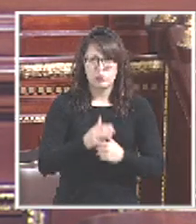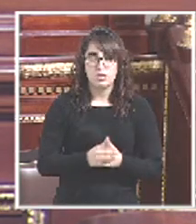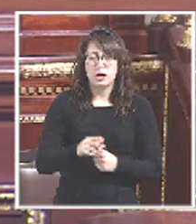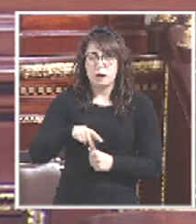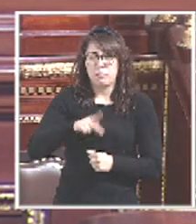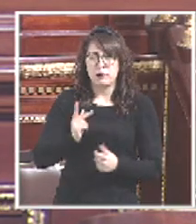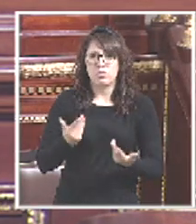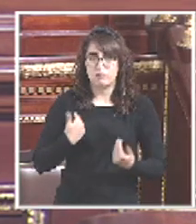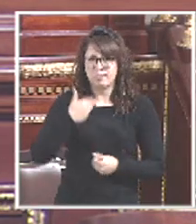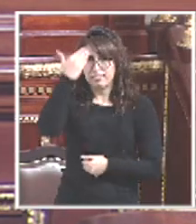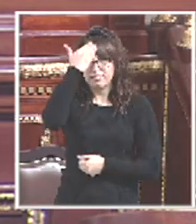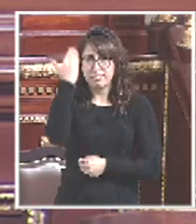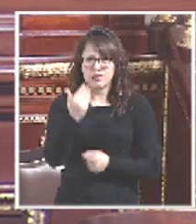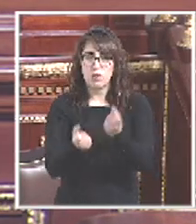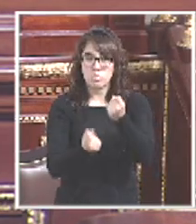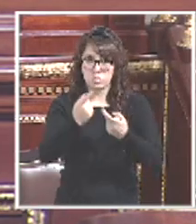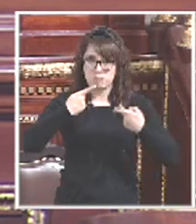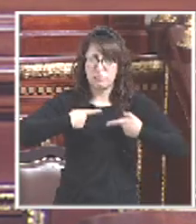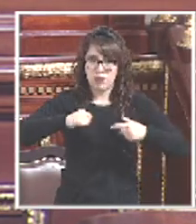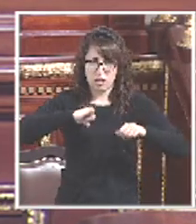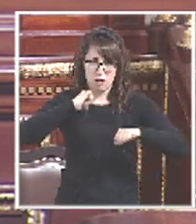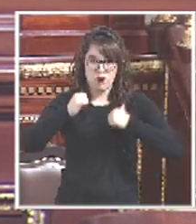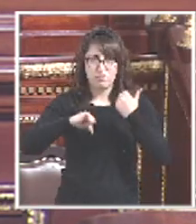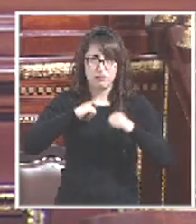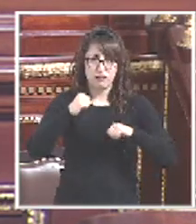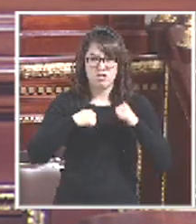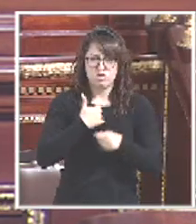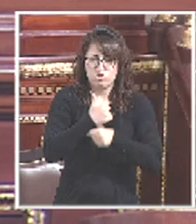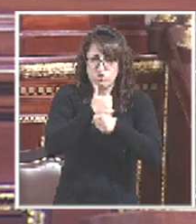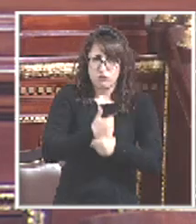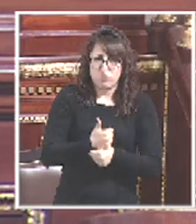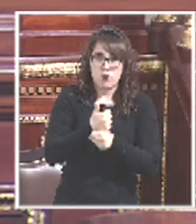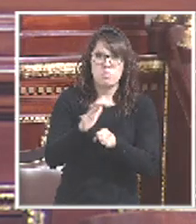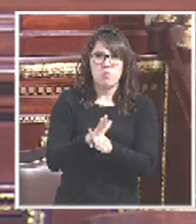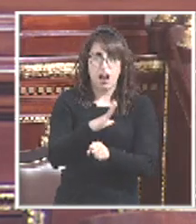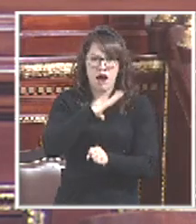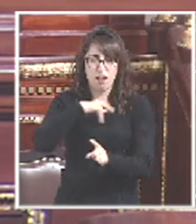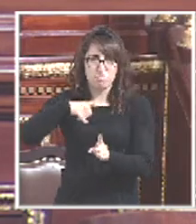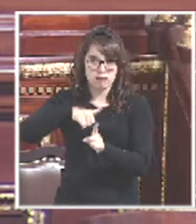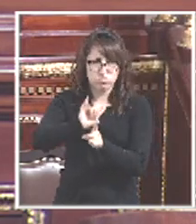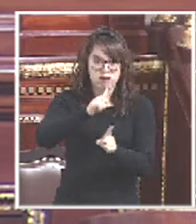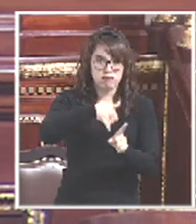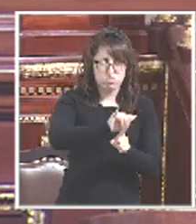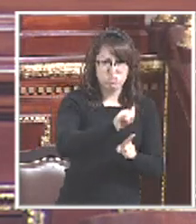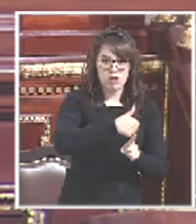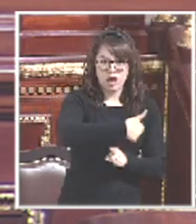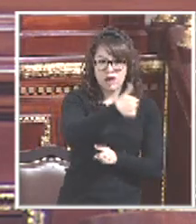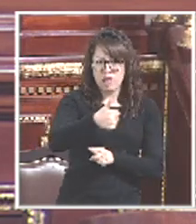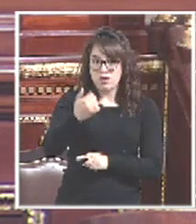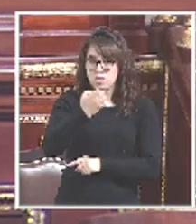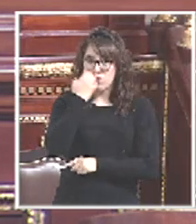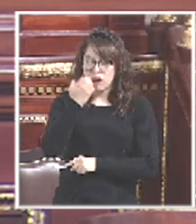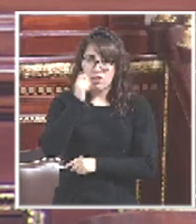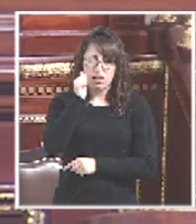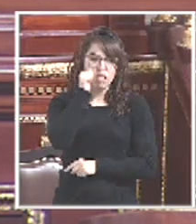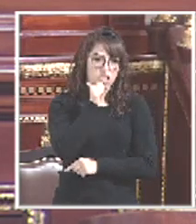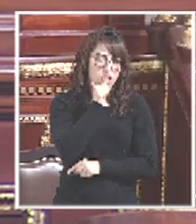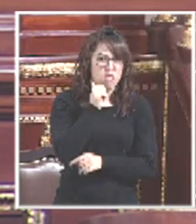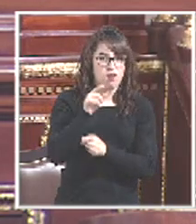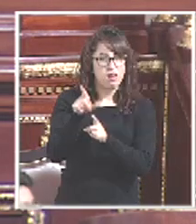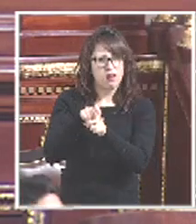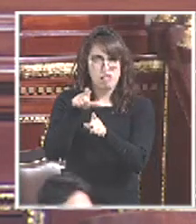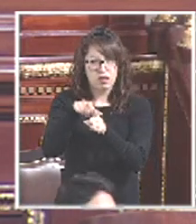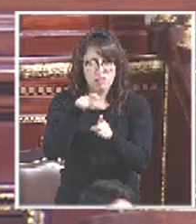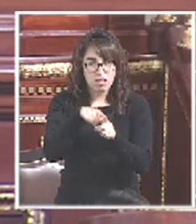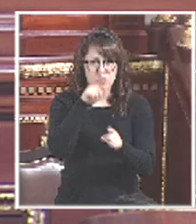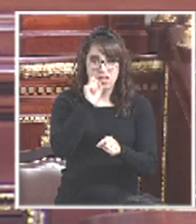que muchos jóvenes son víctimas de bullying. Esta violencia en las escuelas que afecta la autoestima, la gestión de